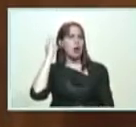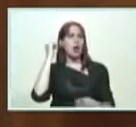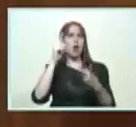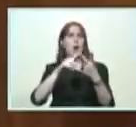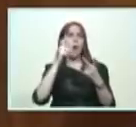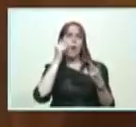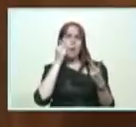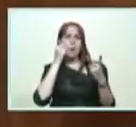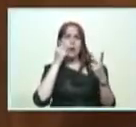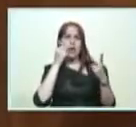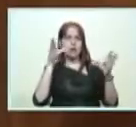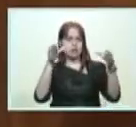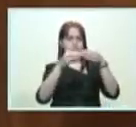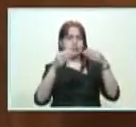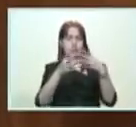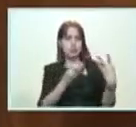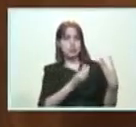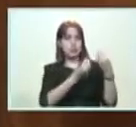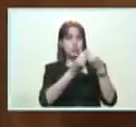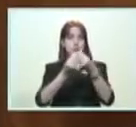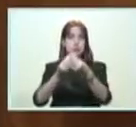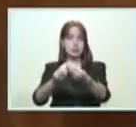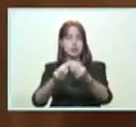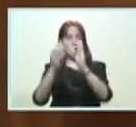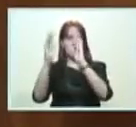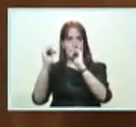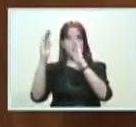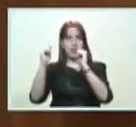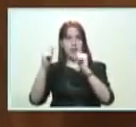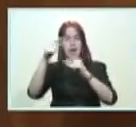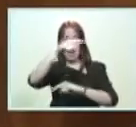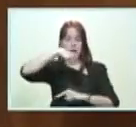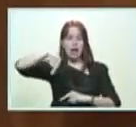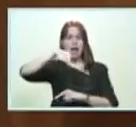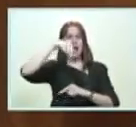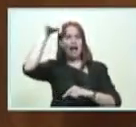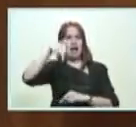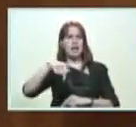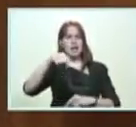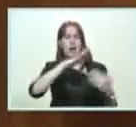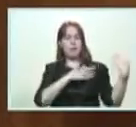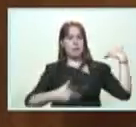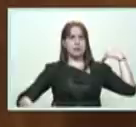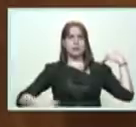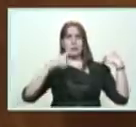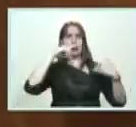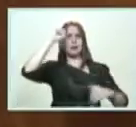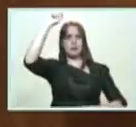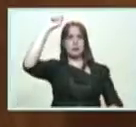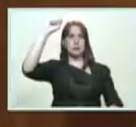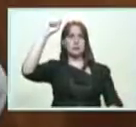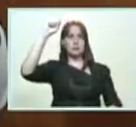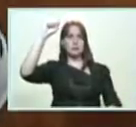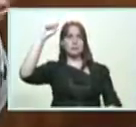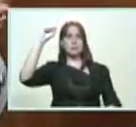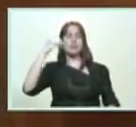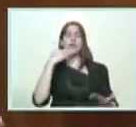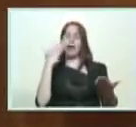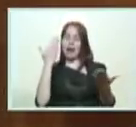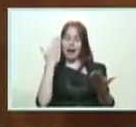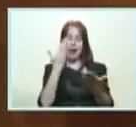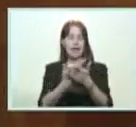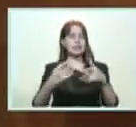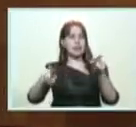Rivero y Zoila Yanes para despedir en sala al jefe de Estado Nicolás Maduro Moro.